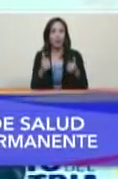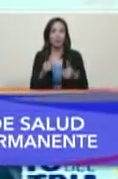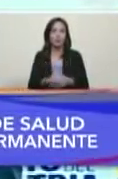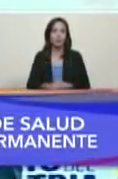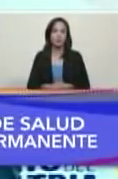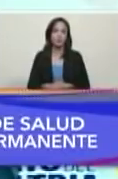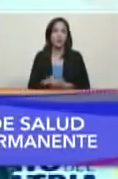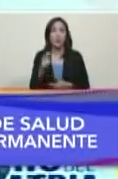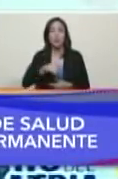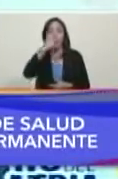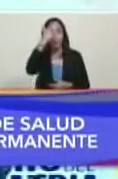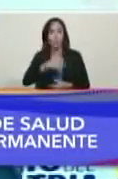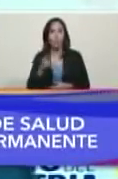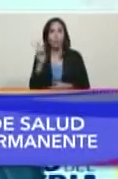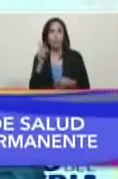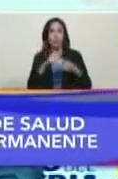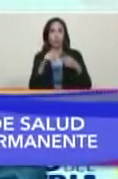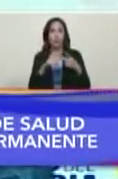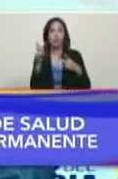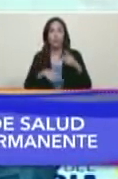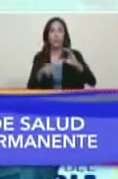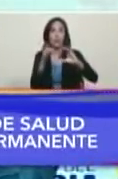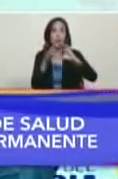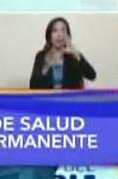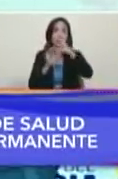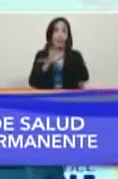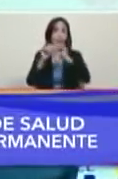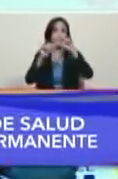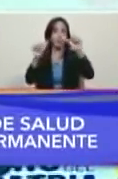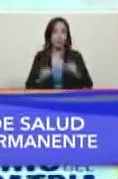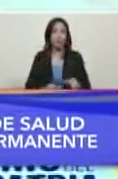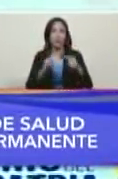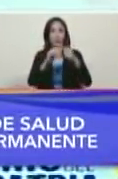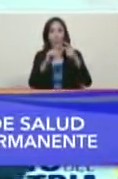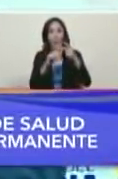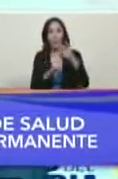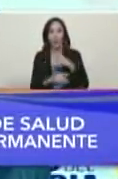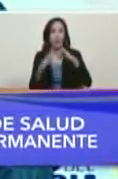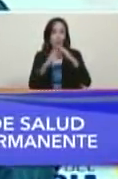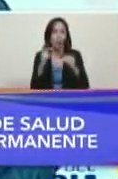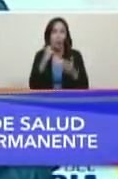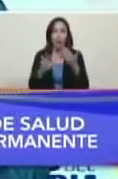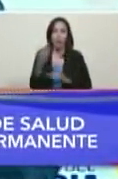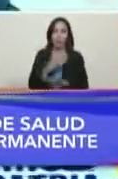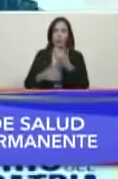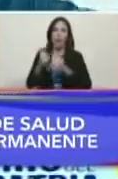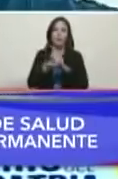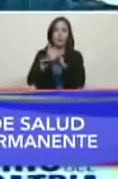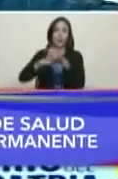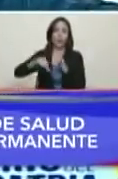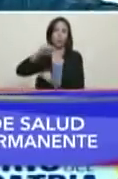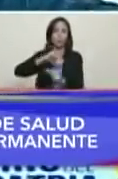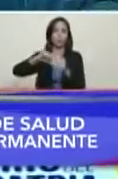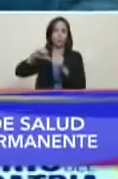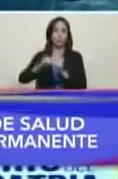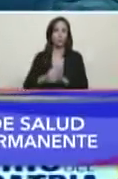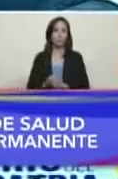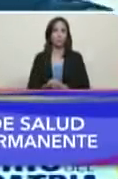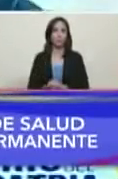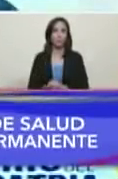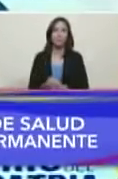Venezuela, con el sistema de carnet de la patria, con el sistema patria, todo es ganar, ganar. Hay que ir